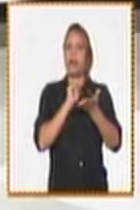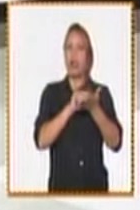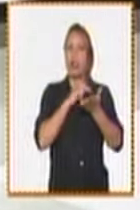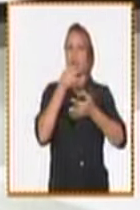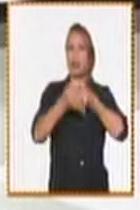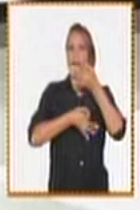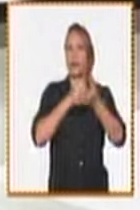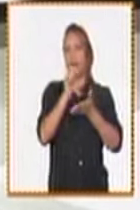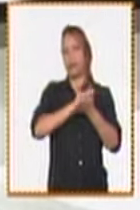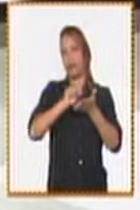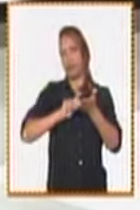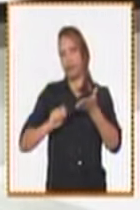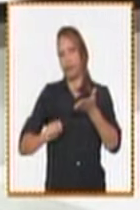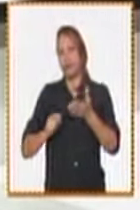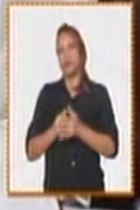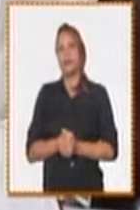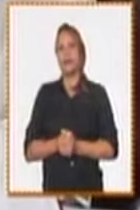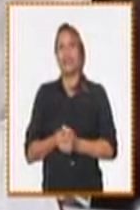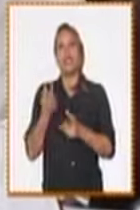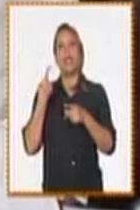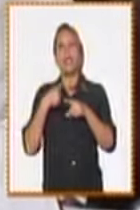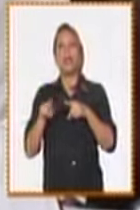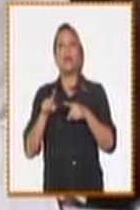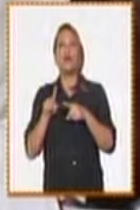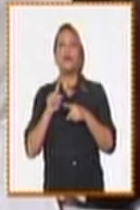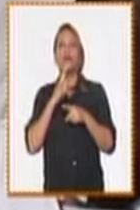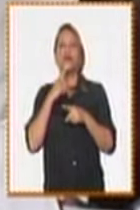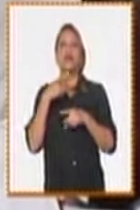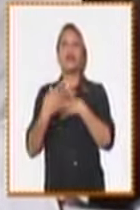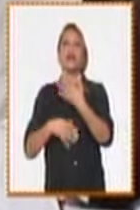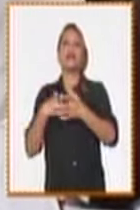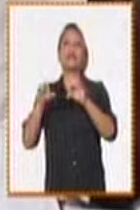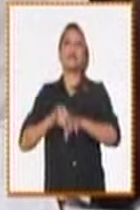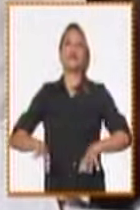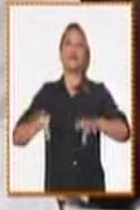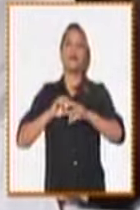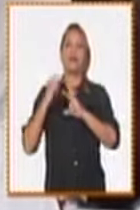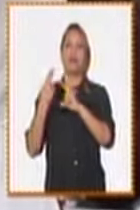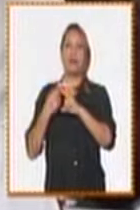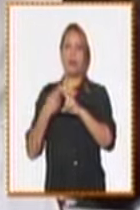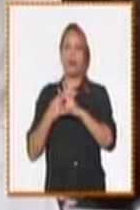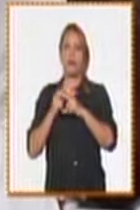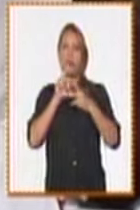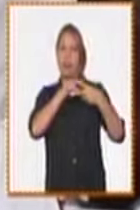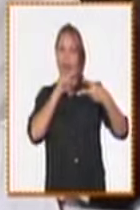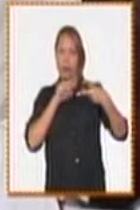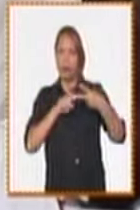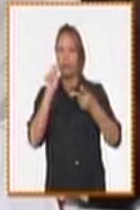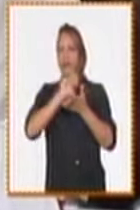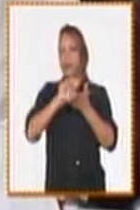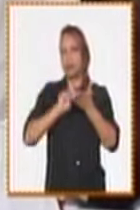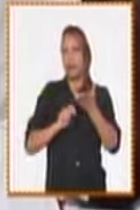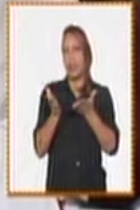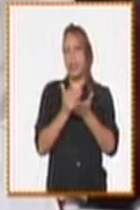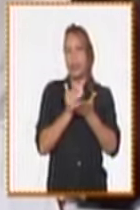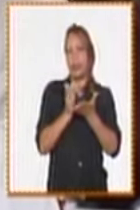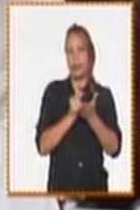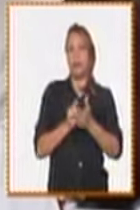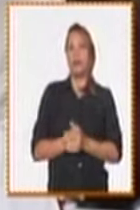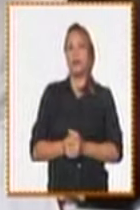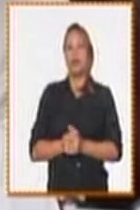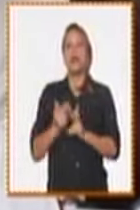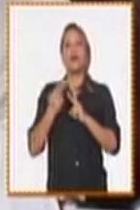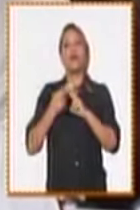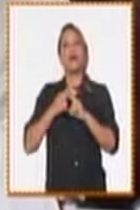El caso Bayamo fue un intento de las autoridades españolas por reprimir el comercio de contrabando y rescate, que era de lo que vivían los bayameses. Y los bayameses